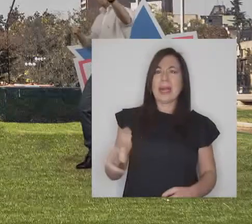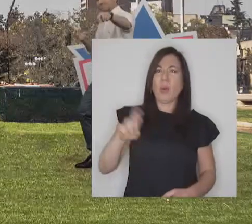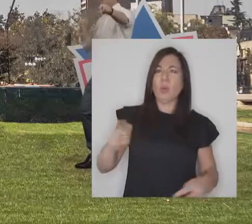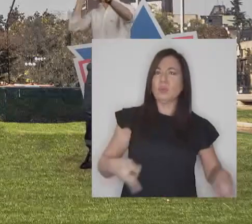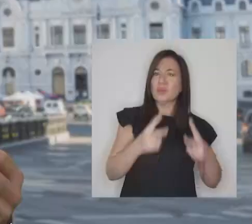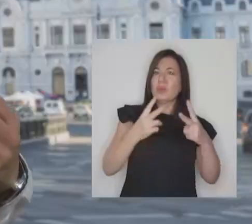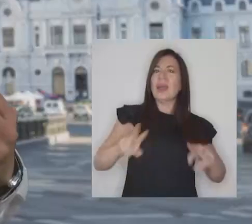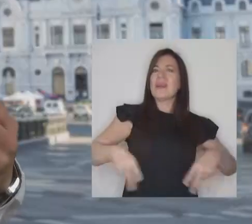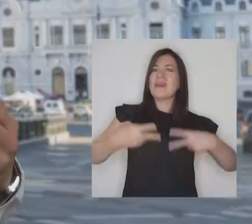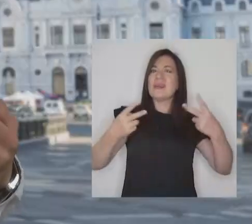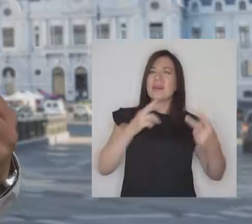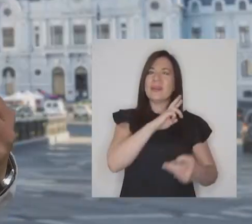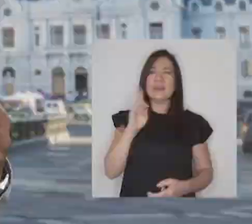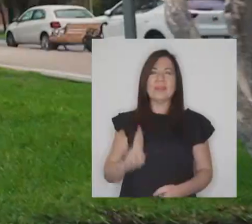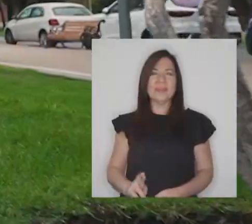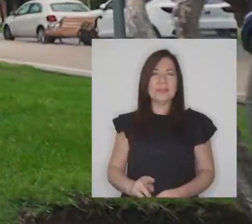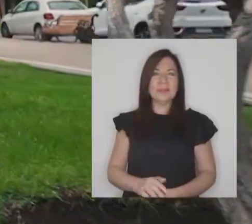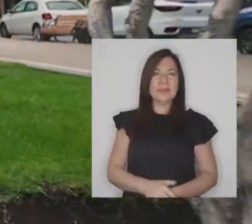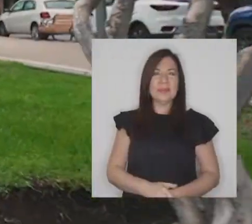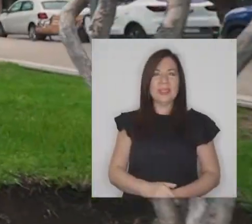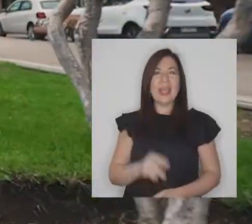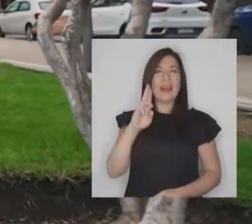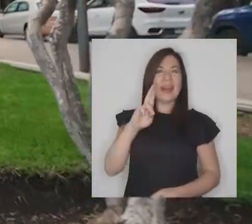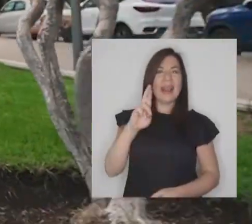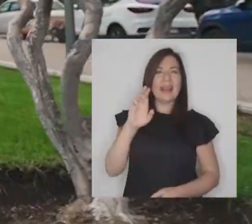reconstruir recuperar republicano